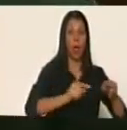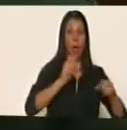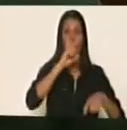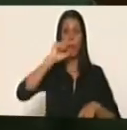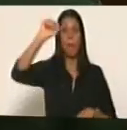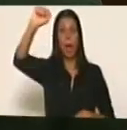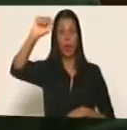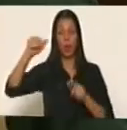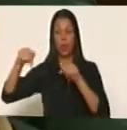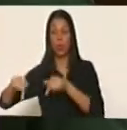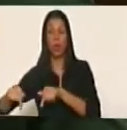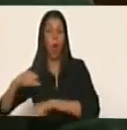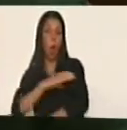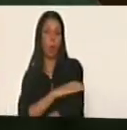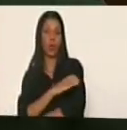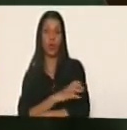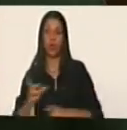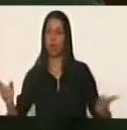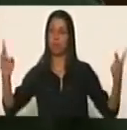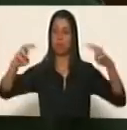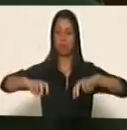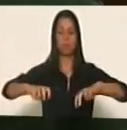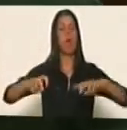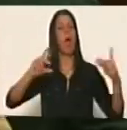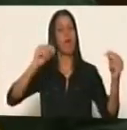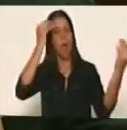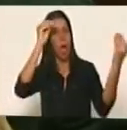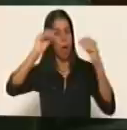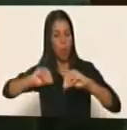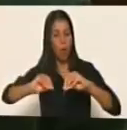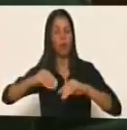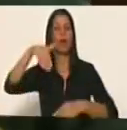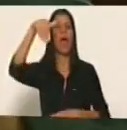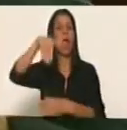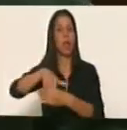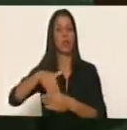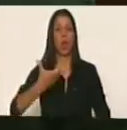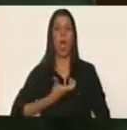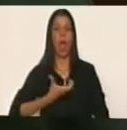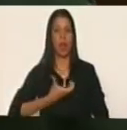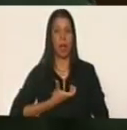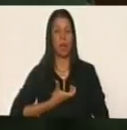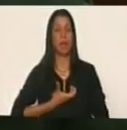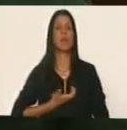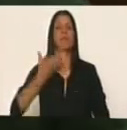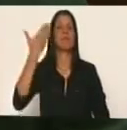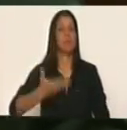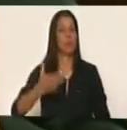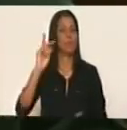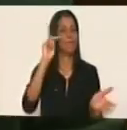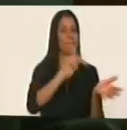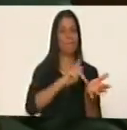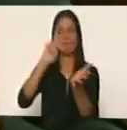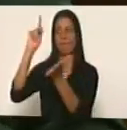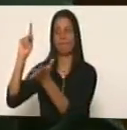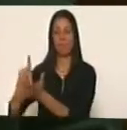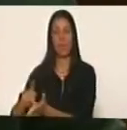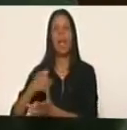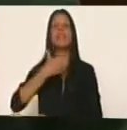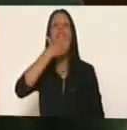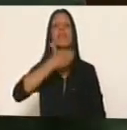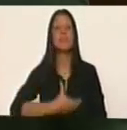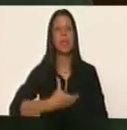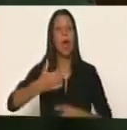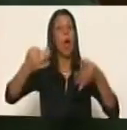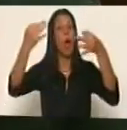oposición venezolana, bueno, participarán de este proceso electoral que, repito, corresponde en el mes de